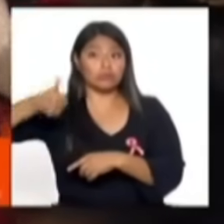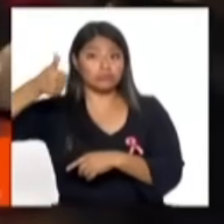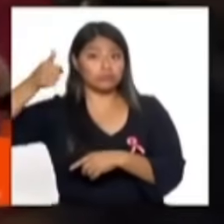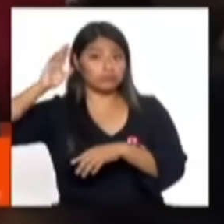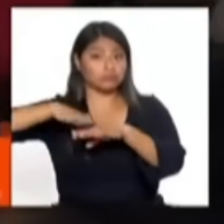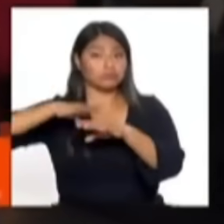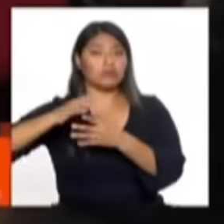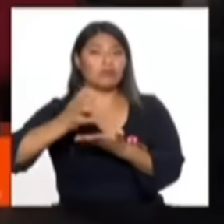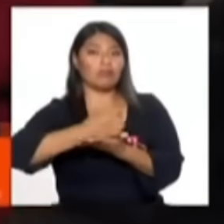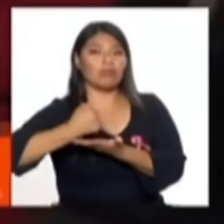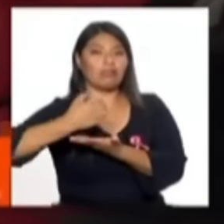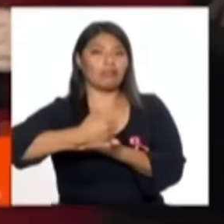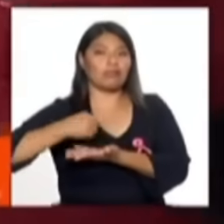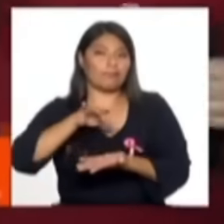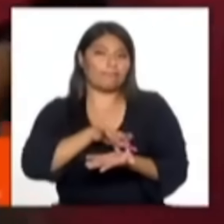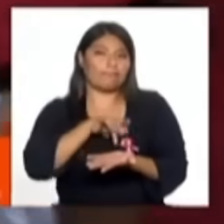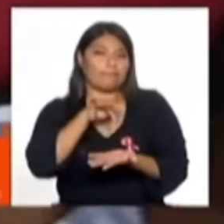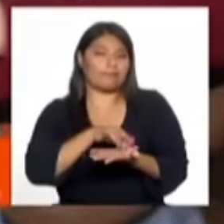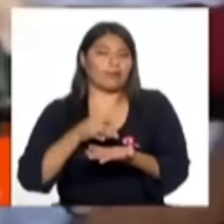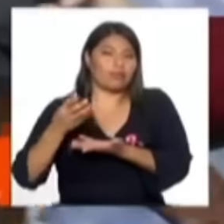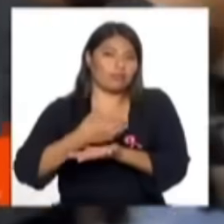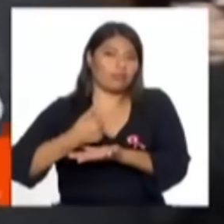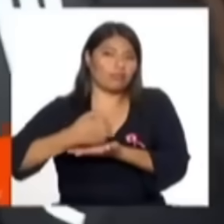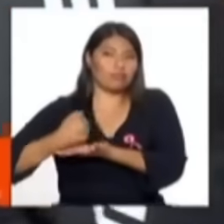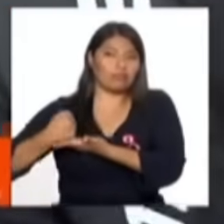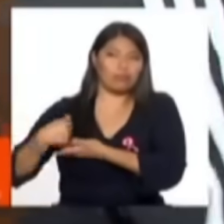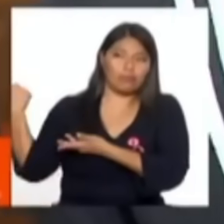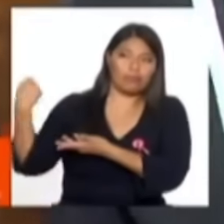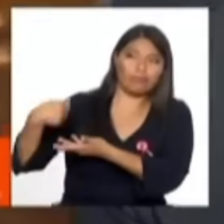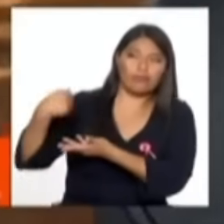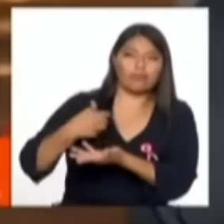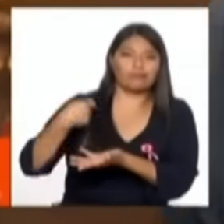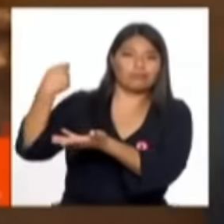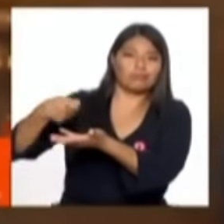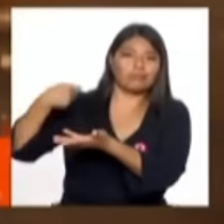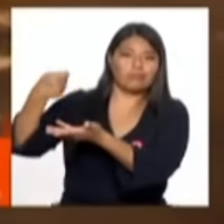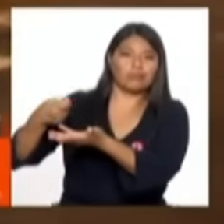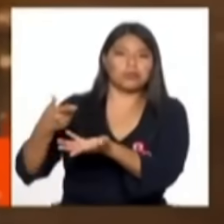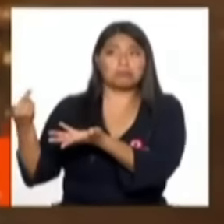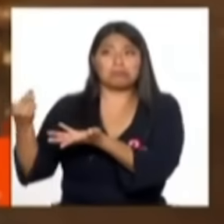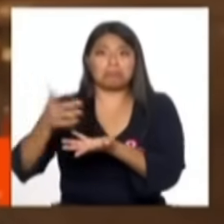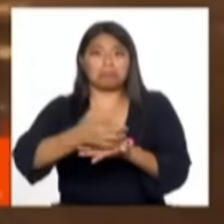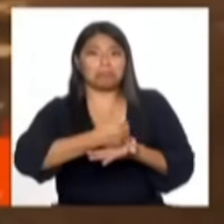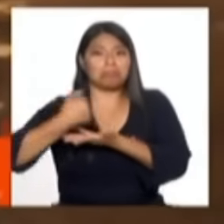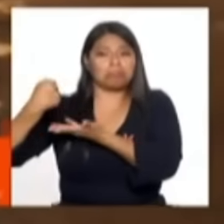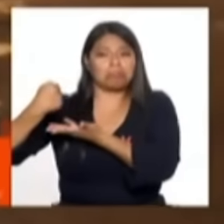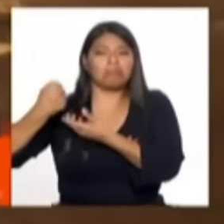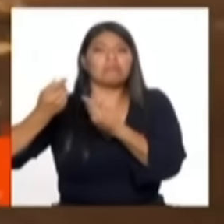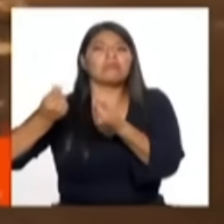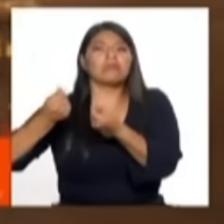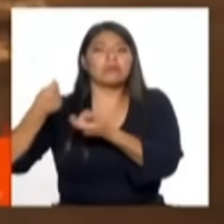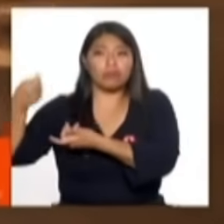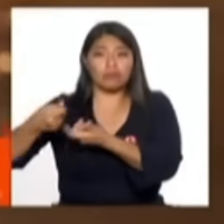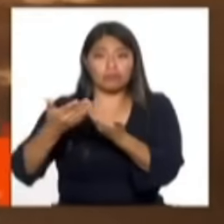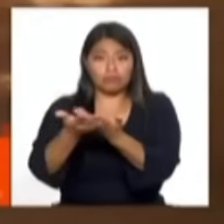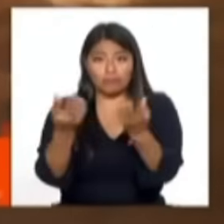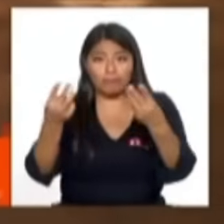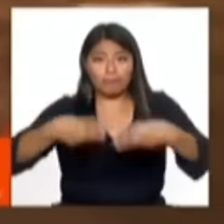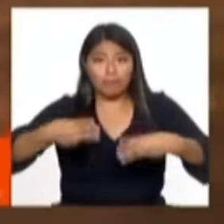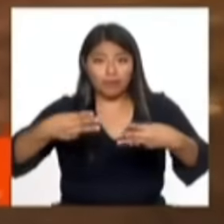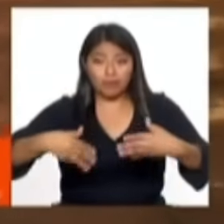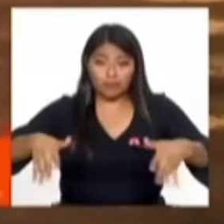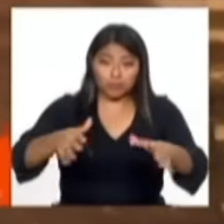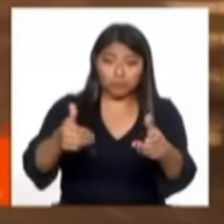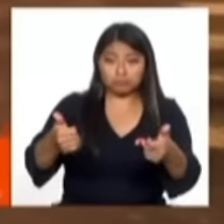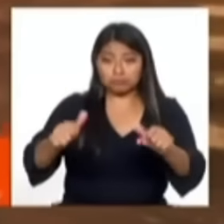es recaudar más dinero y más dinero. Lo que recaudan, yo no sé qué fin tiene ese dinero, porque no mejora con la